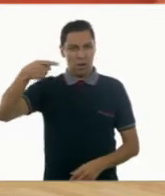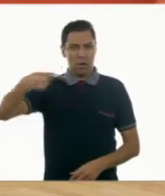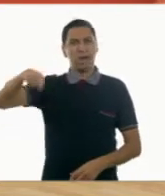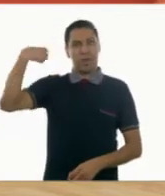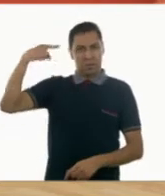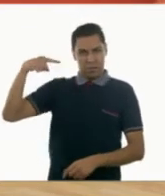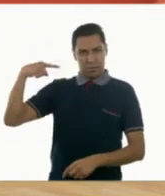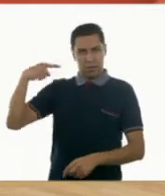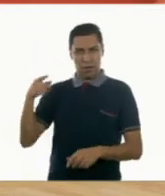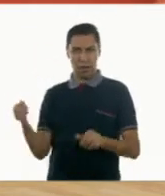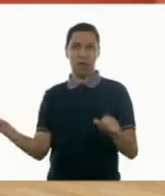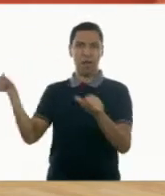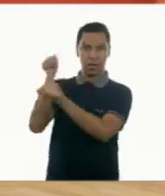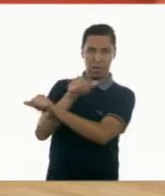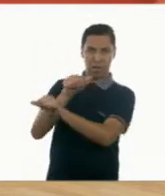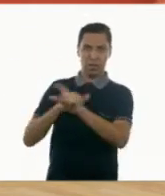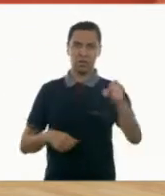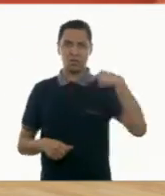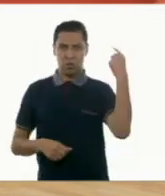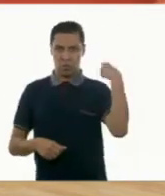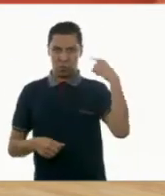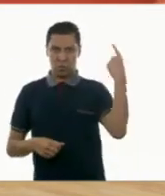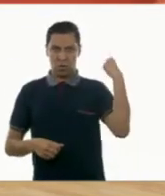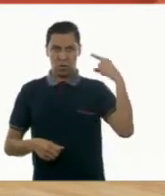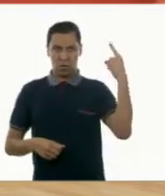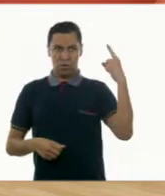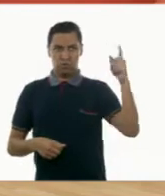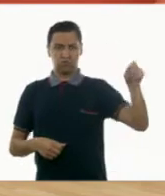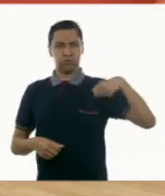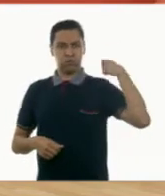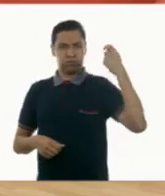Y vamos a cambiar de mano una vez más.